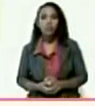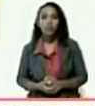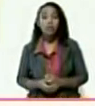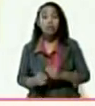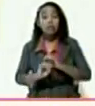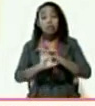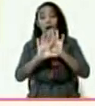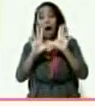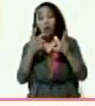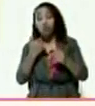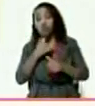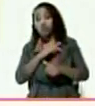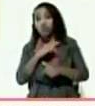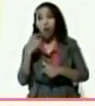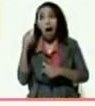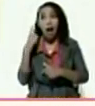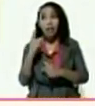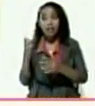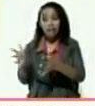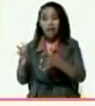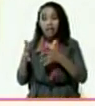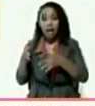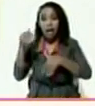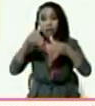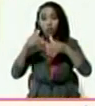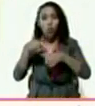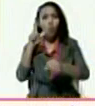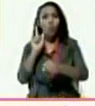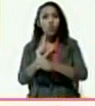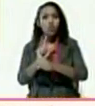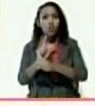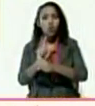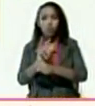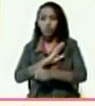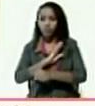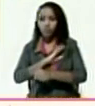claros estamos que para ganar elecciones lo único que se requiere es tener